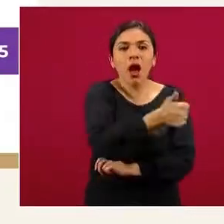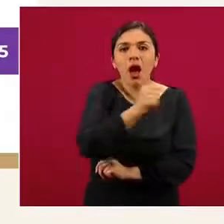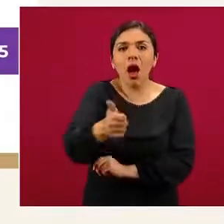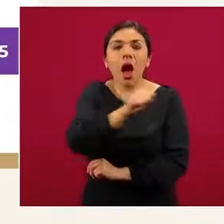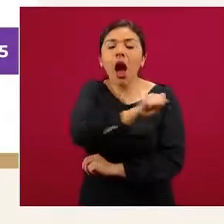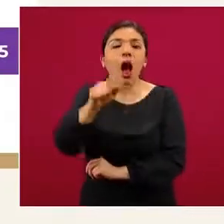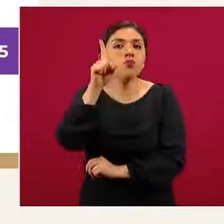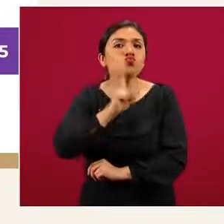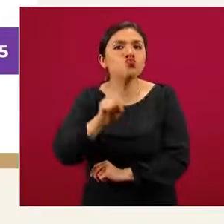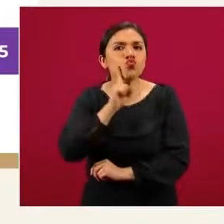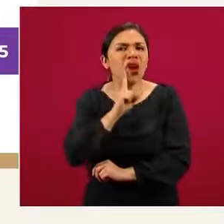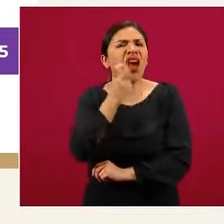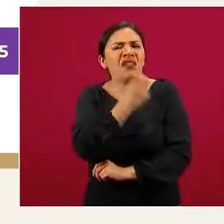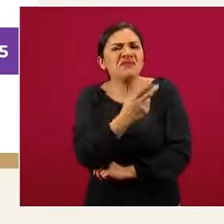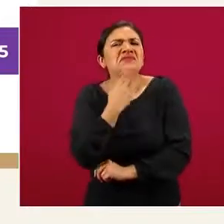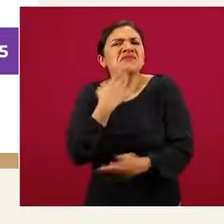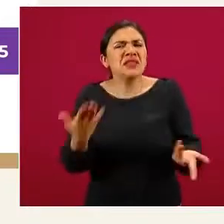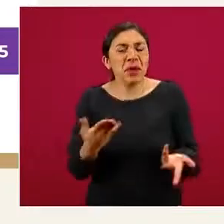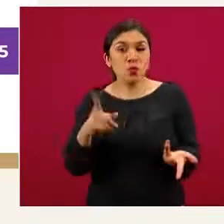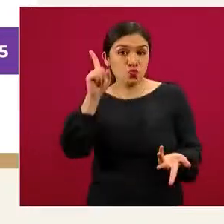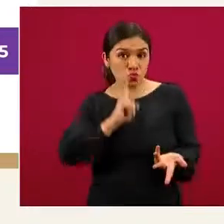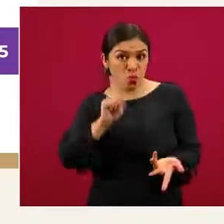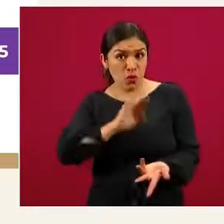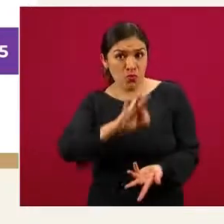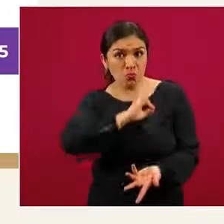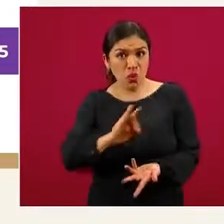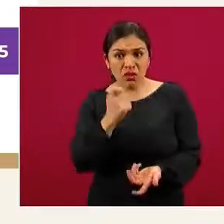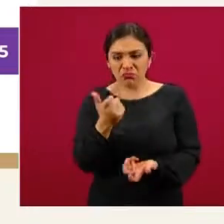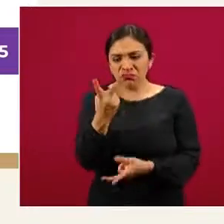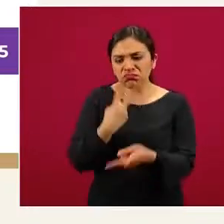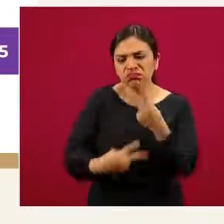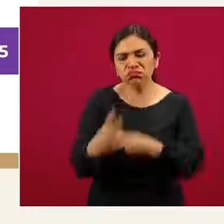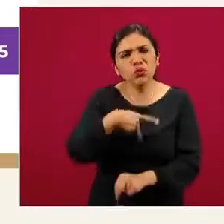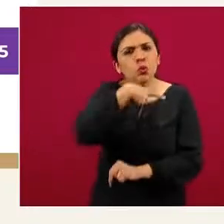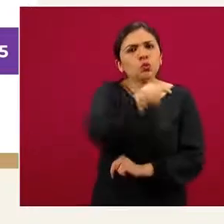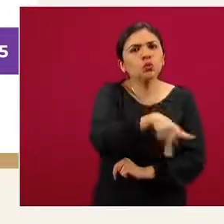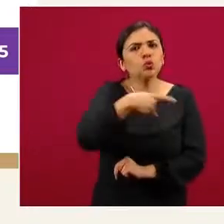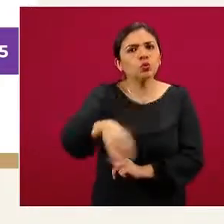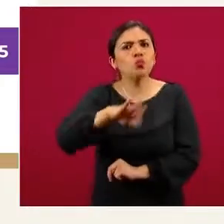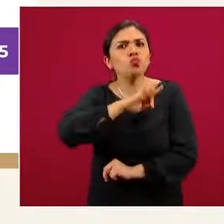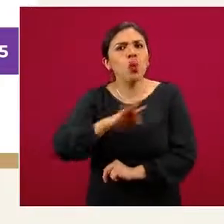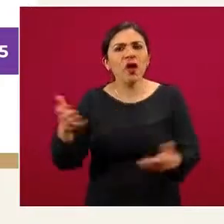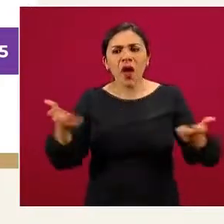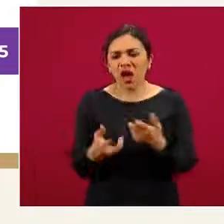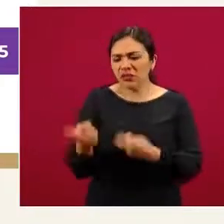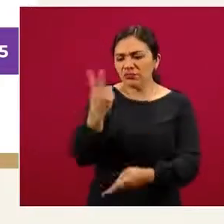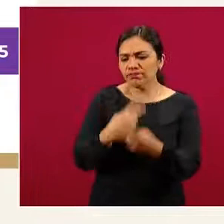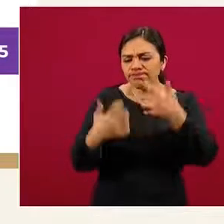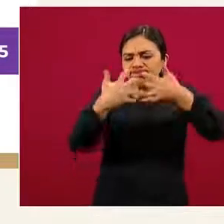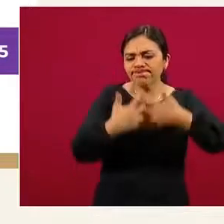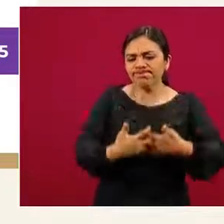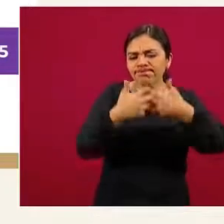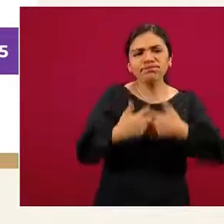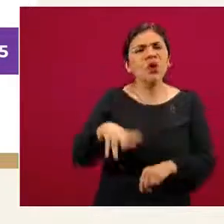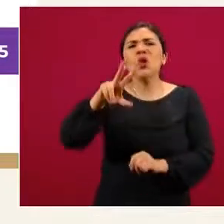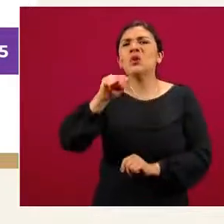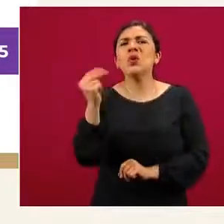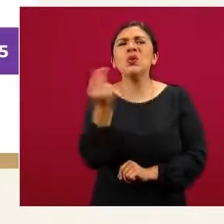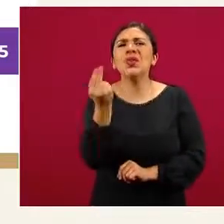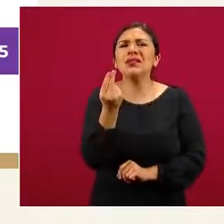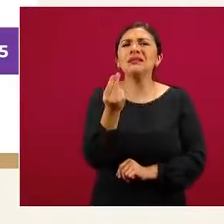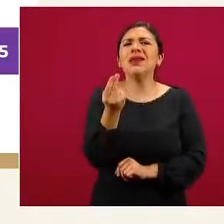decir esto? Que las mujeres tengan sus propios recursos, que las mujeres puedan no